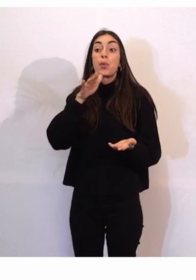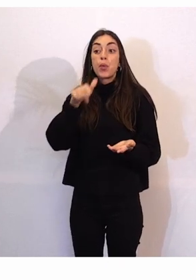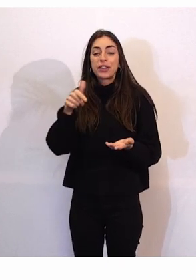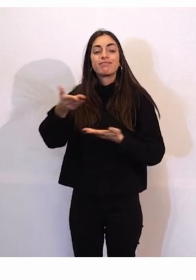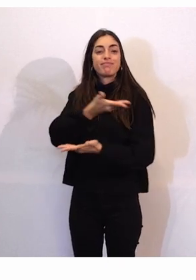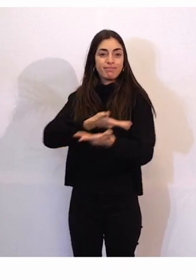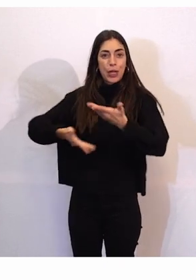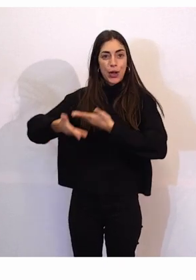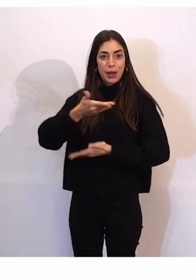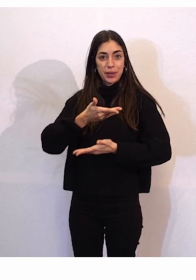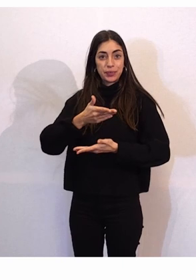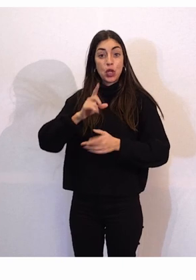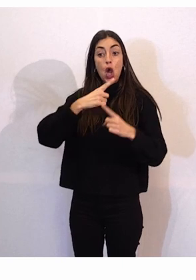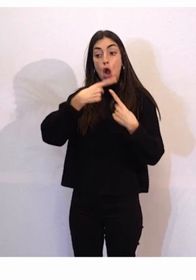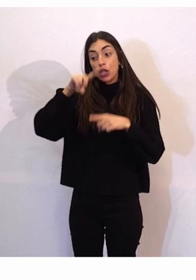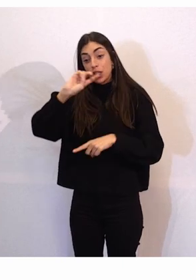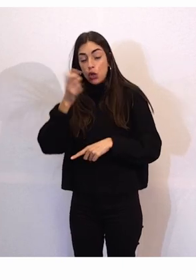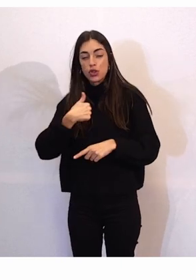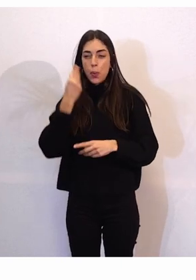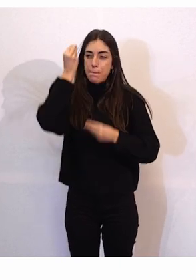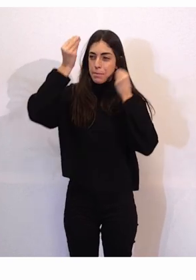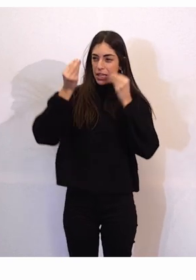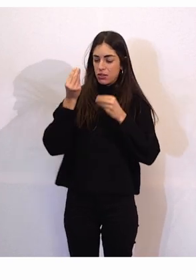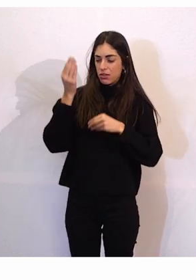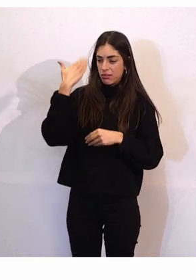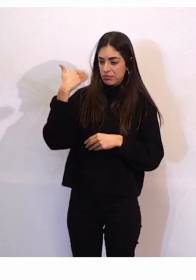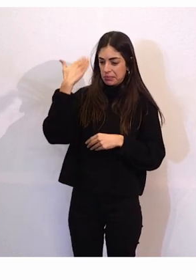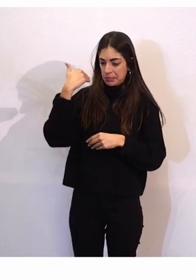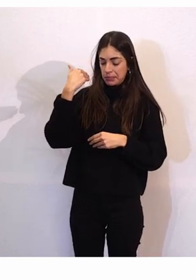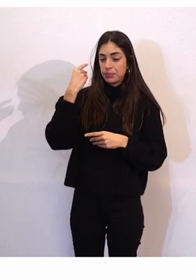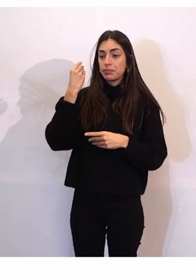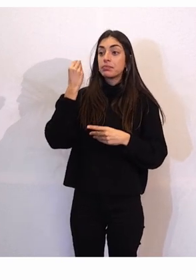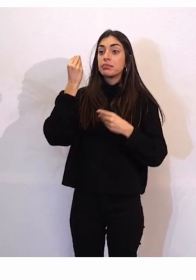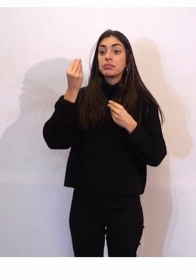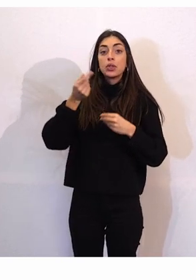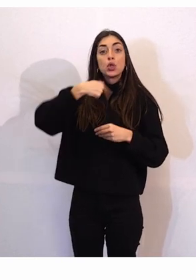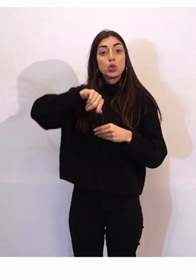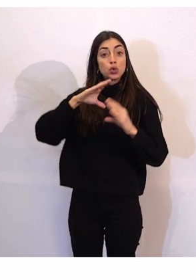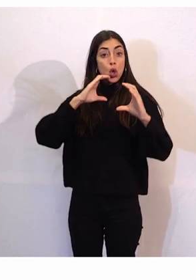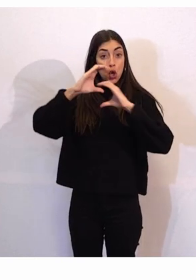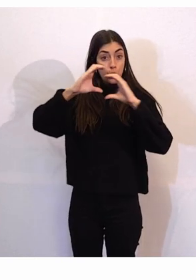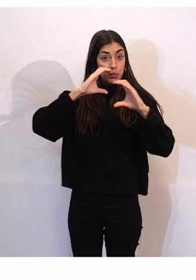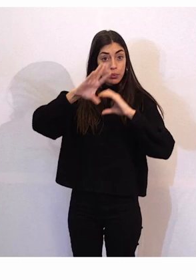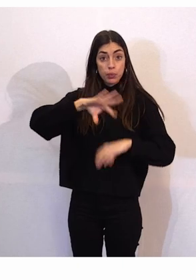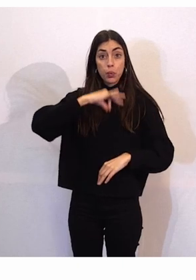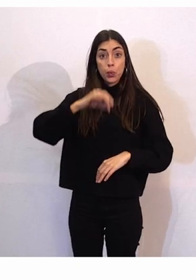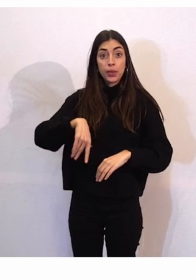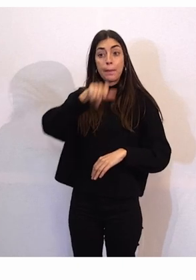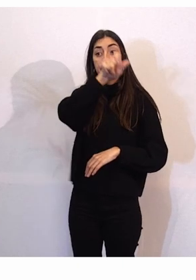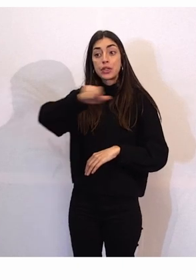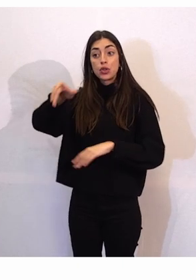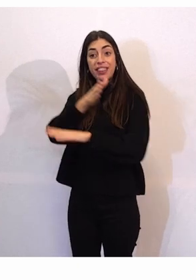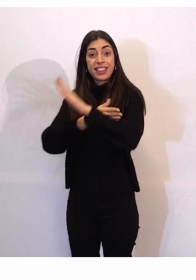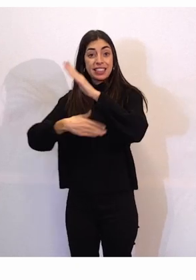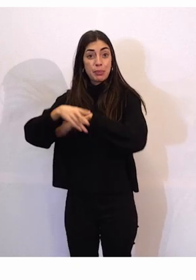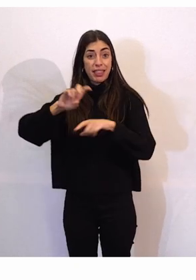cosa que yo estoy pensando últimamente, cuando nos queremos comunicar con personas con grandes